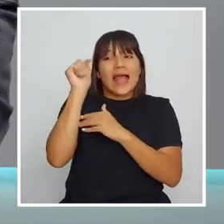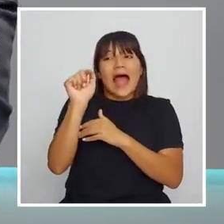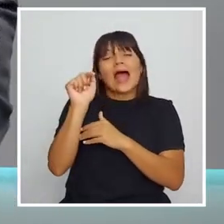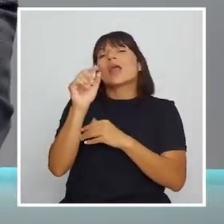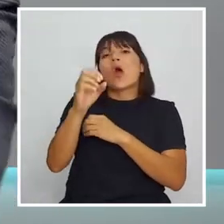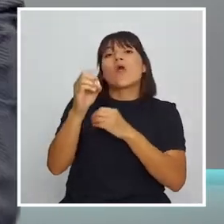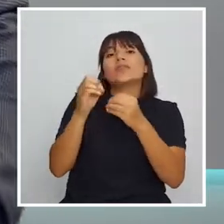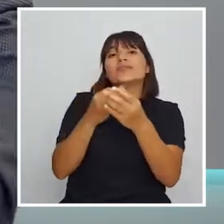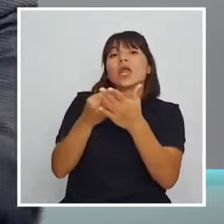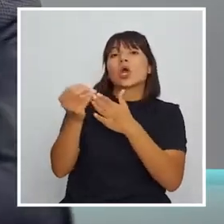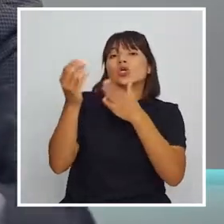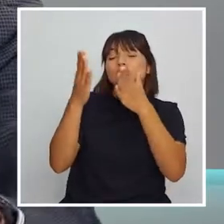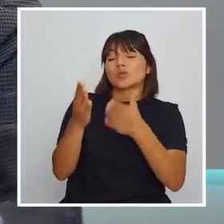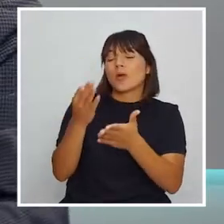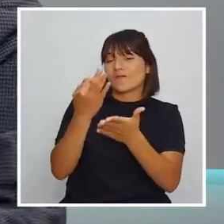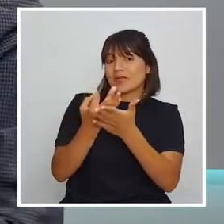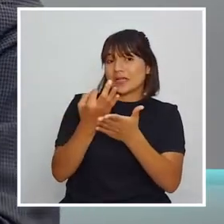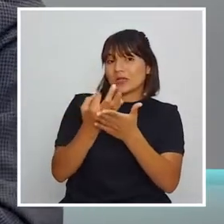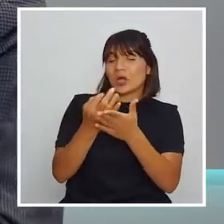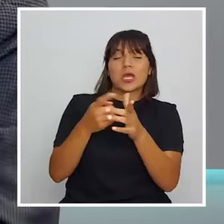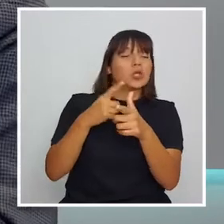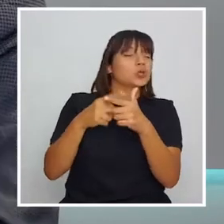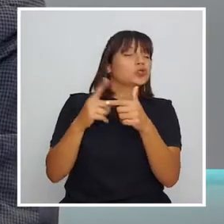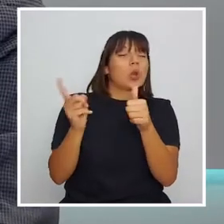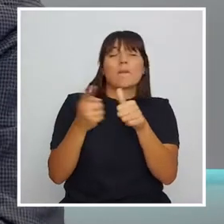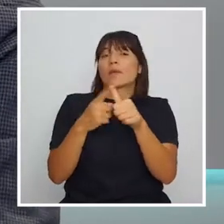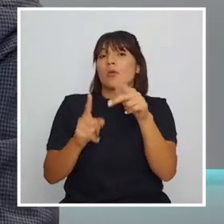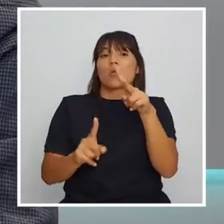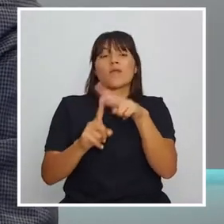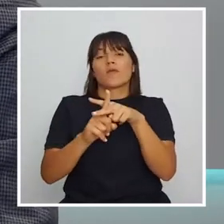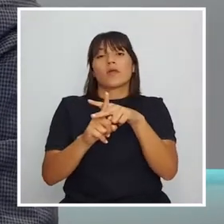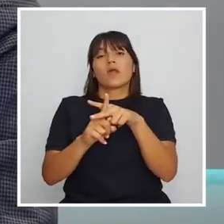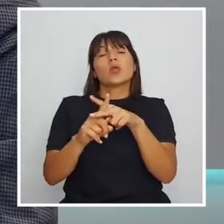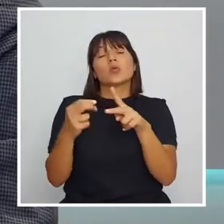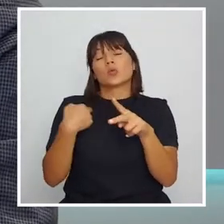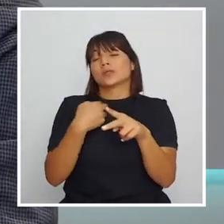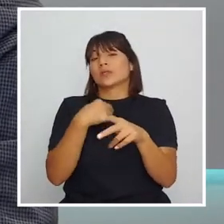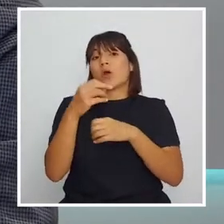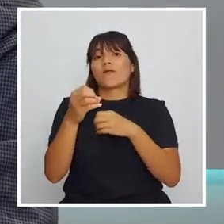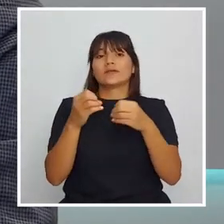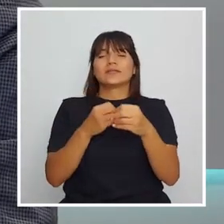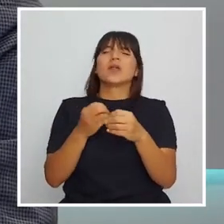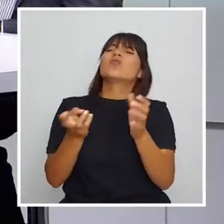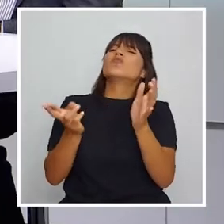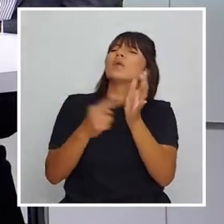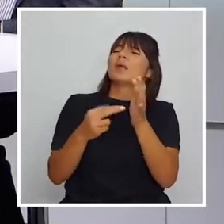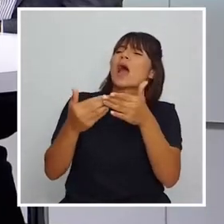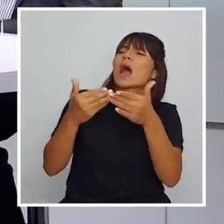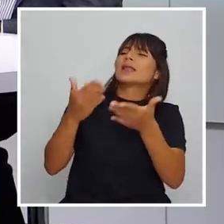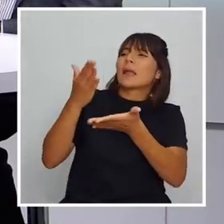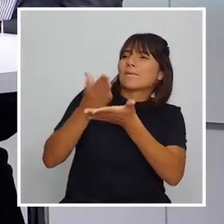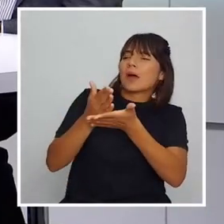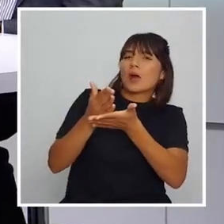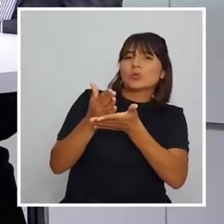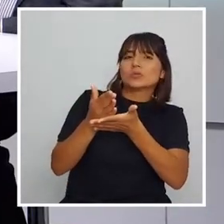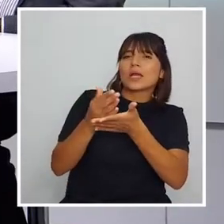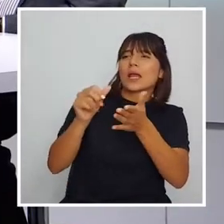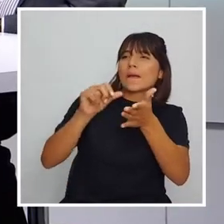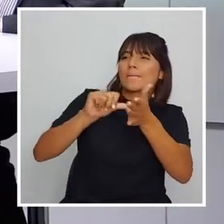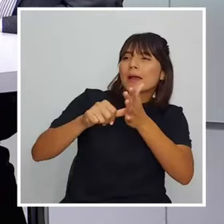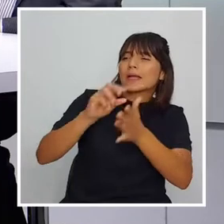del Consumidor Financiero, lo primero que les aparece es la oficina. Repitamos antes de ir a la pausa el sitio